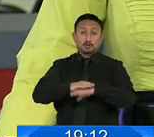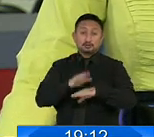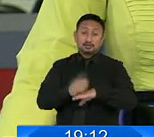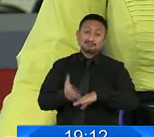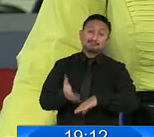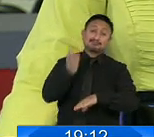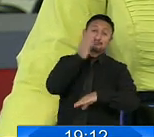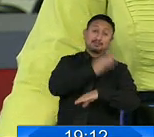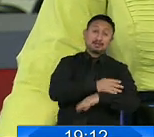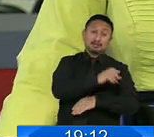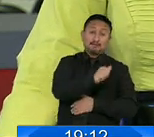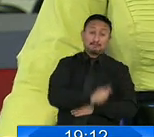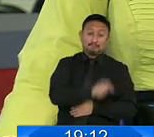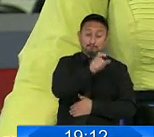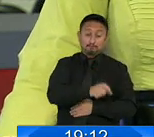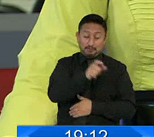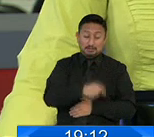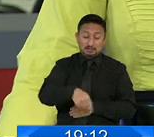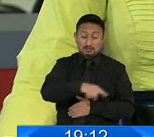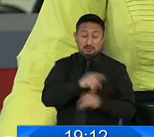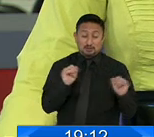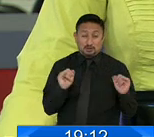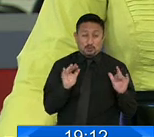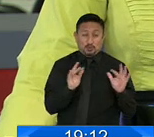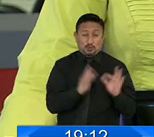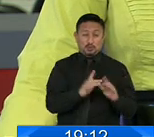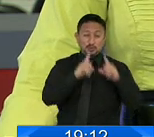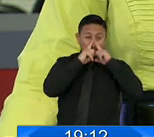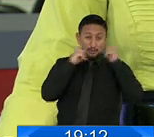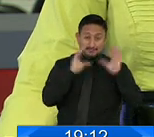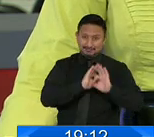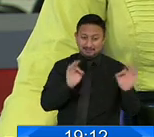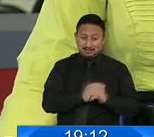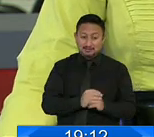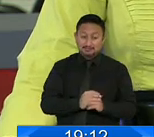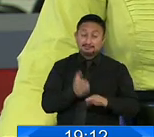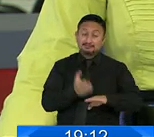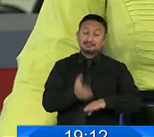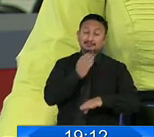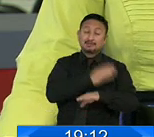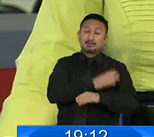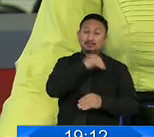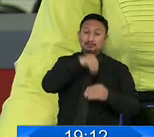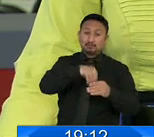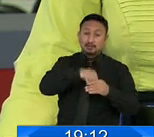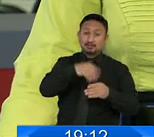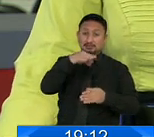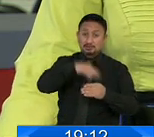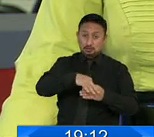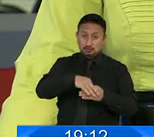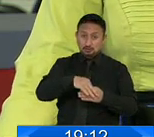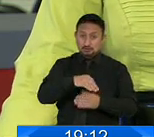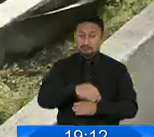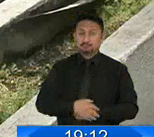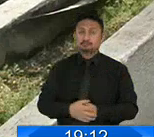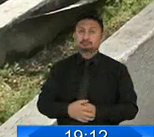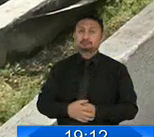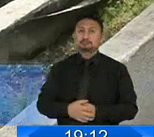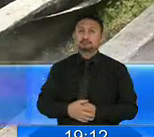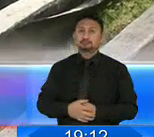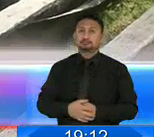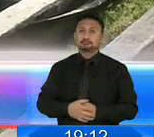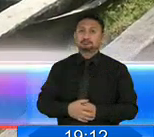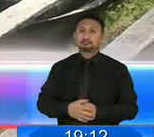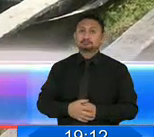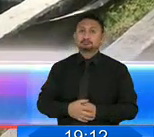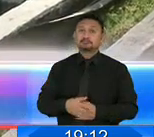la indisciplina y aglomeraciones registradas durante los cierres de campaña y las elecciones. Con gran